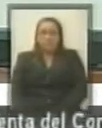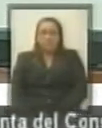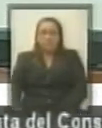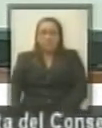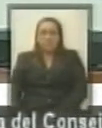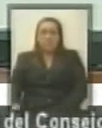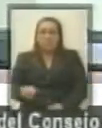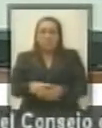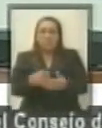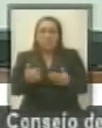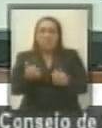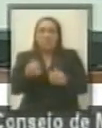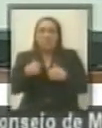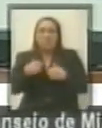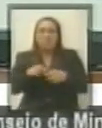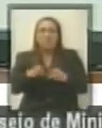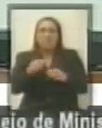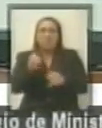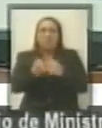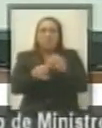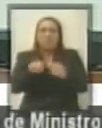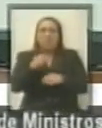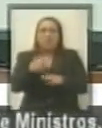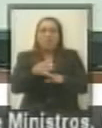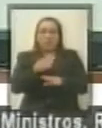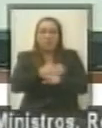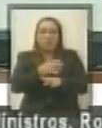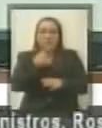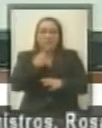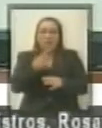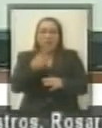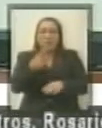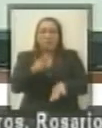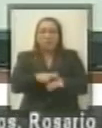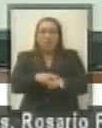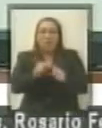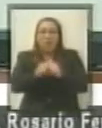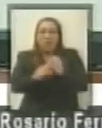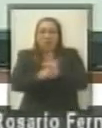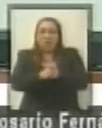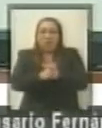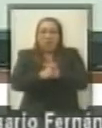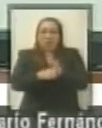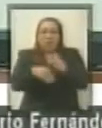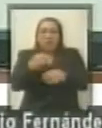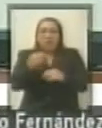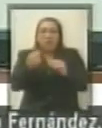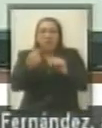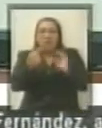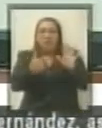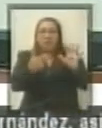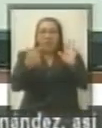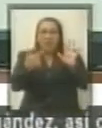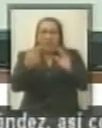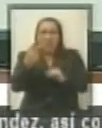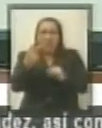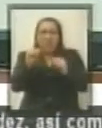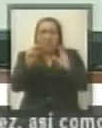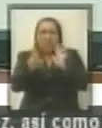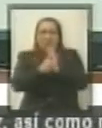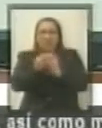que permite concluir, como lo he dicho, es el que corresponde a la Ley 27.332, que es la Ley Marco, a